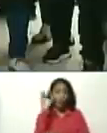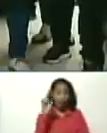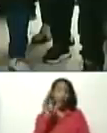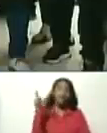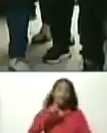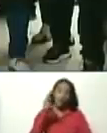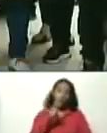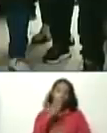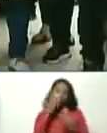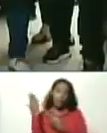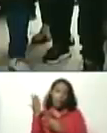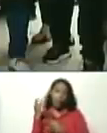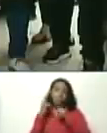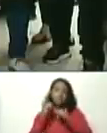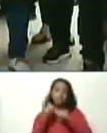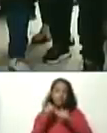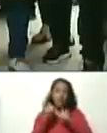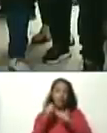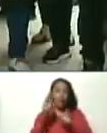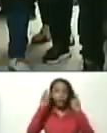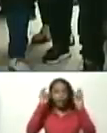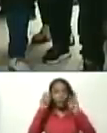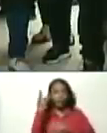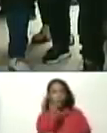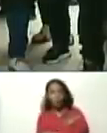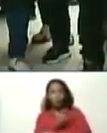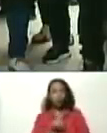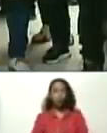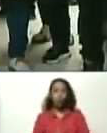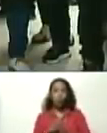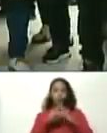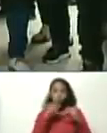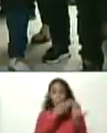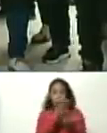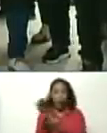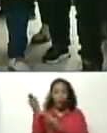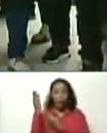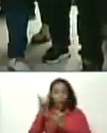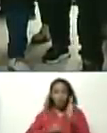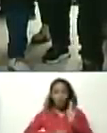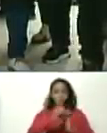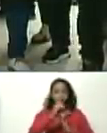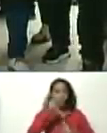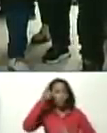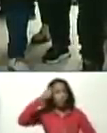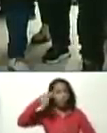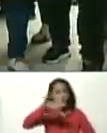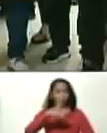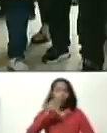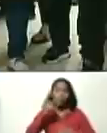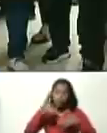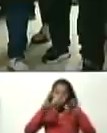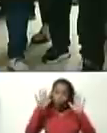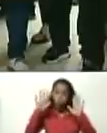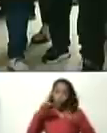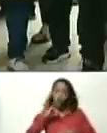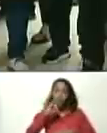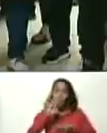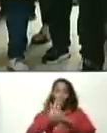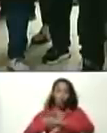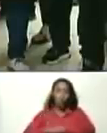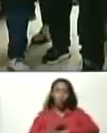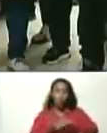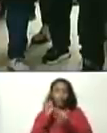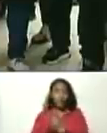merece. Lo han hecho muy bien con el tema de la vacunación, con todo esto que ha desarrollado la ciudad. Y por supuesto, bueno, lo informamos ahí en